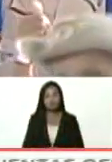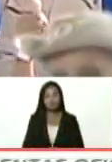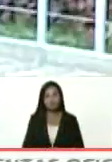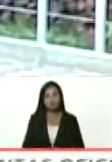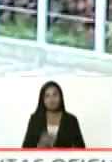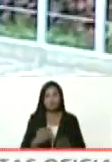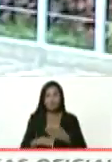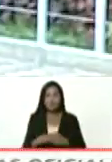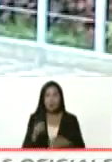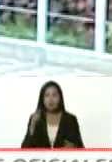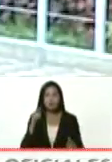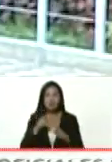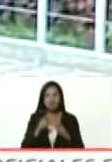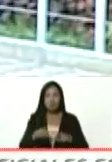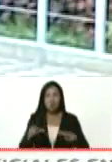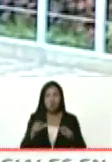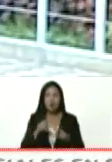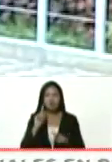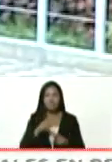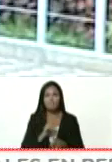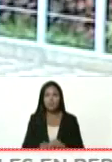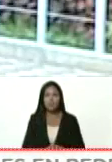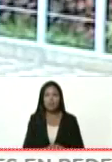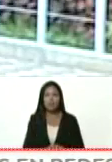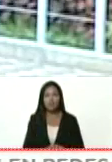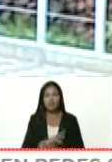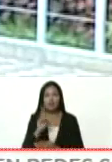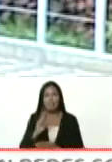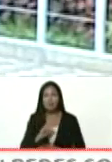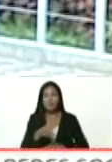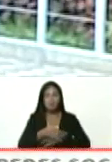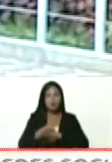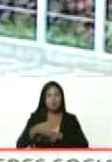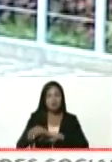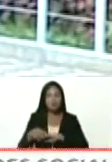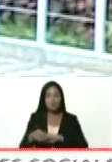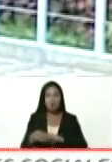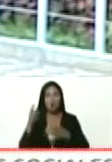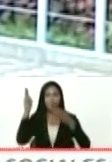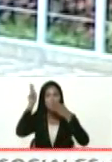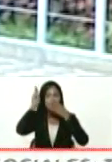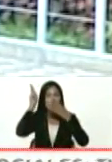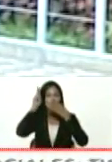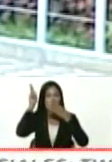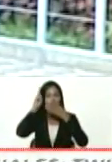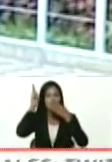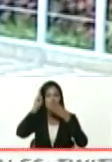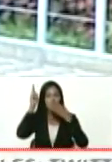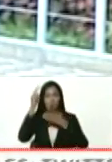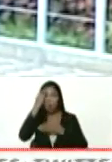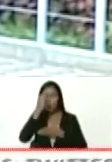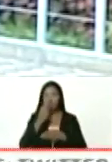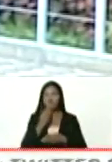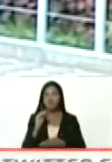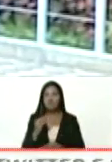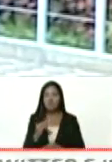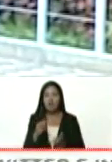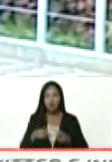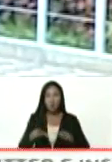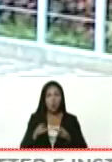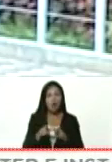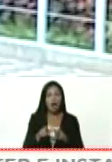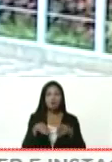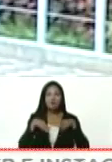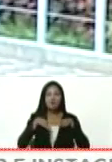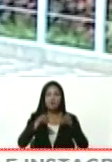Vámonos directo, vía satélite al municipio Guaycaipuro, a Los Teques, al Centro de Formación